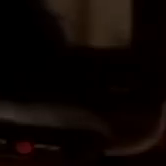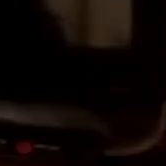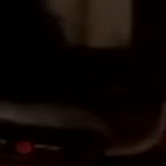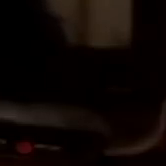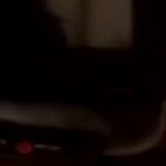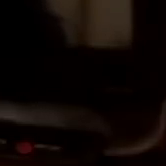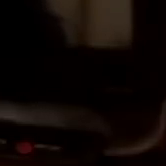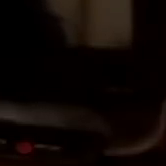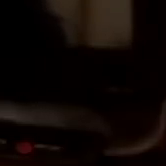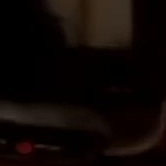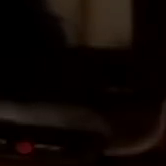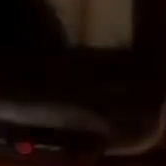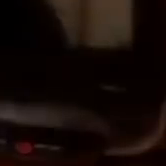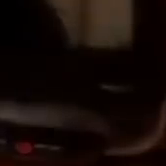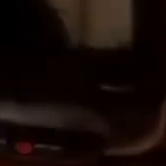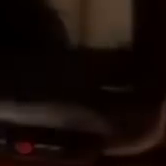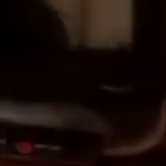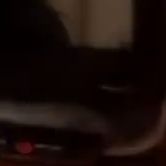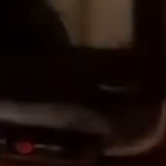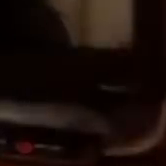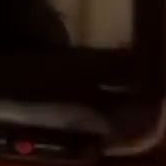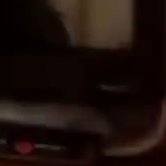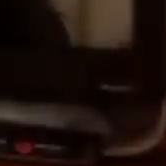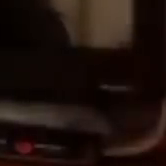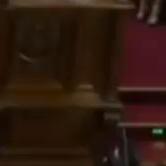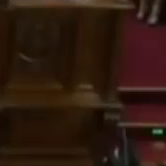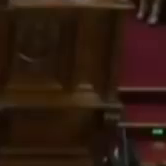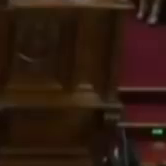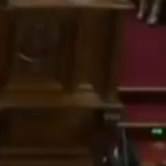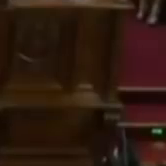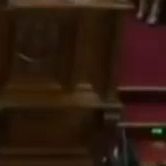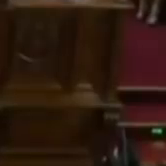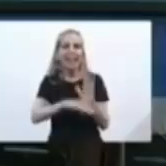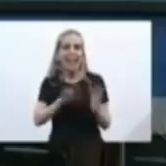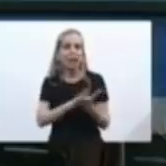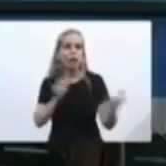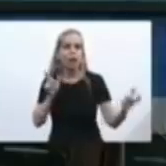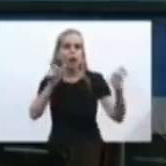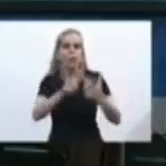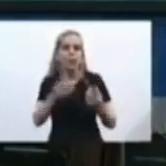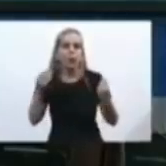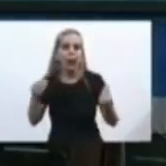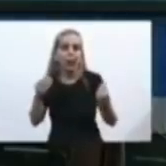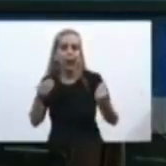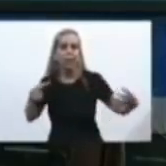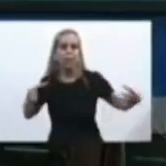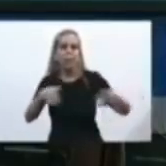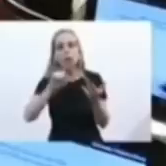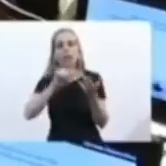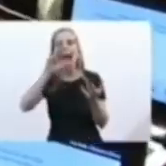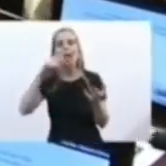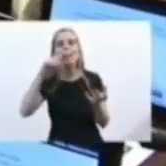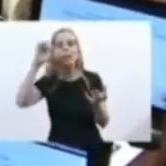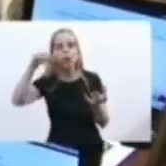de octubre tendrán que ir a votar para lo que serán las elecciones legislativas, algo que es considerado